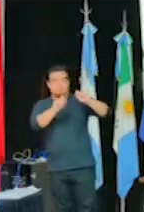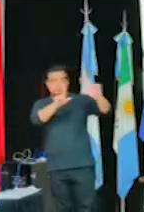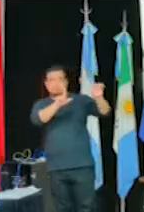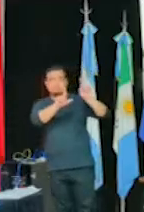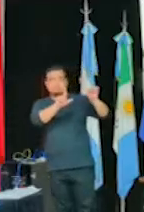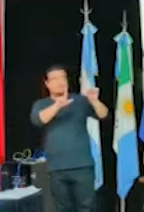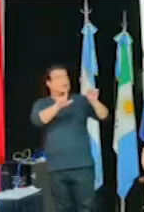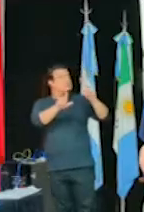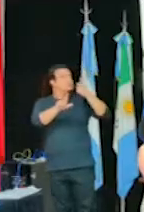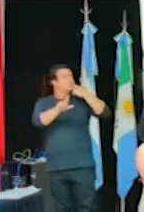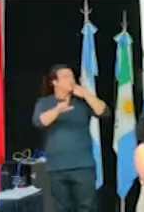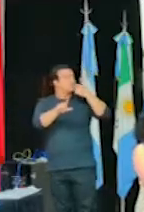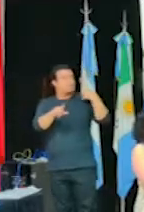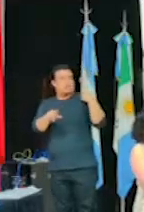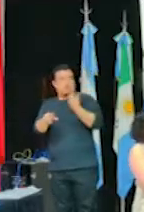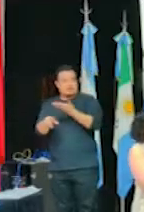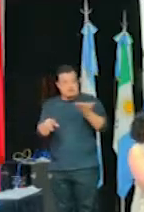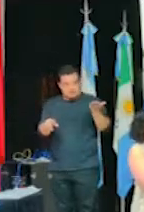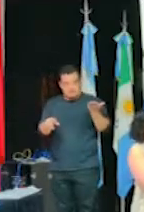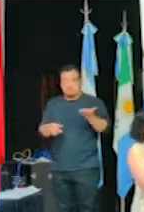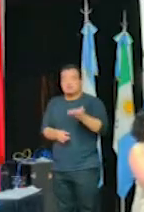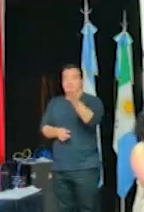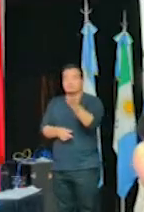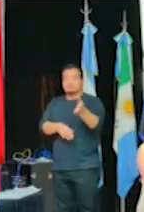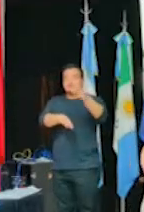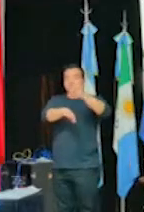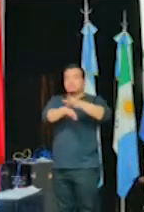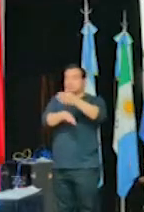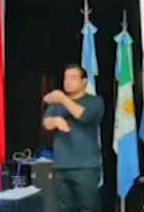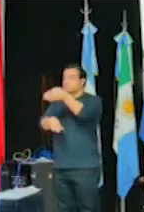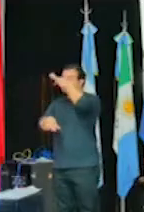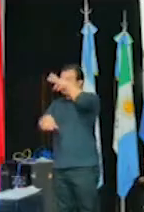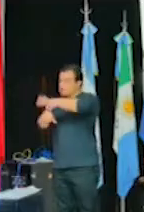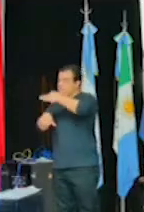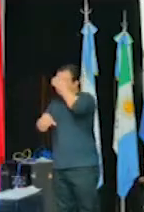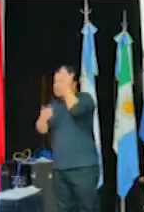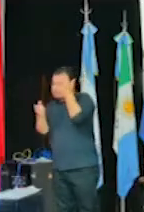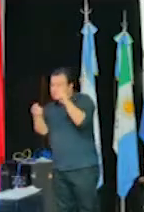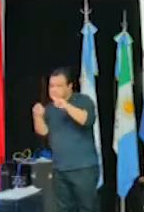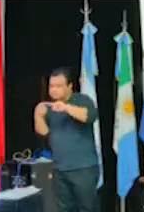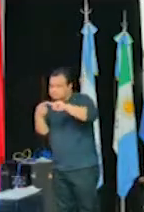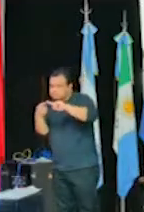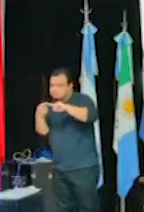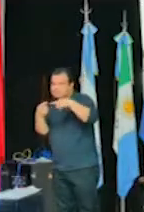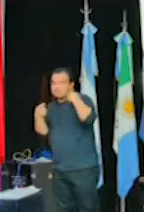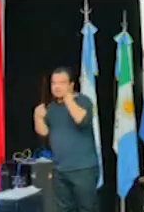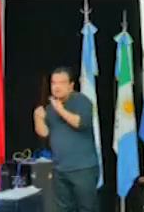médico-paciente, generalmente se encuentra con estas imágenes, que son muy lindas. Generalmente es un médico varón, generalmente es un